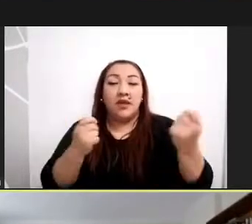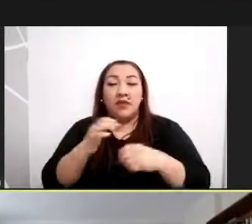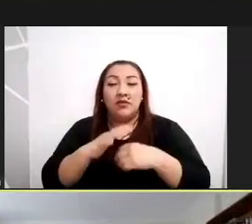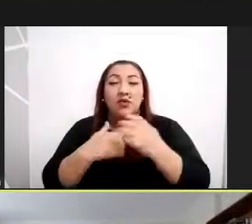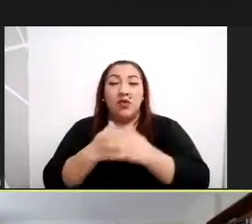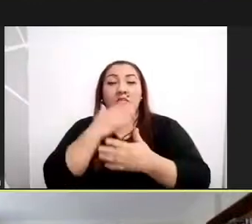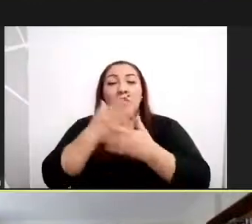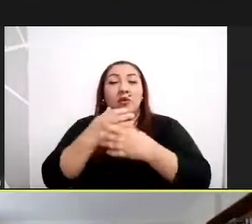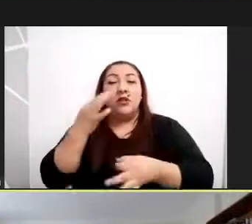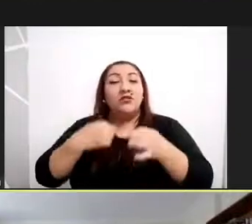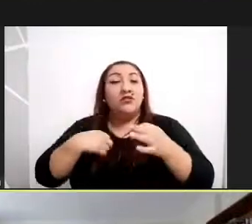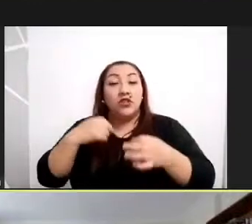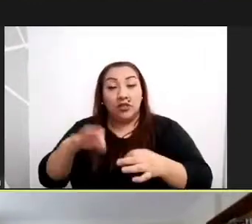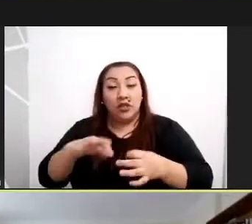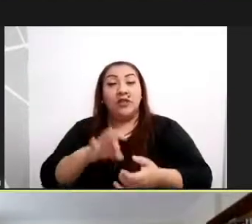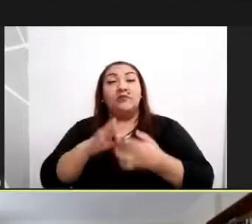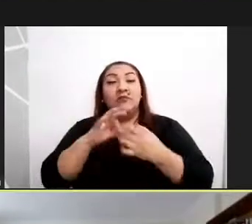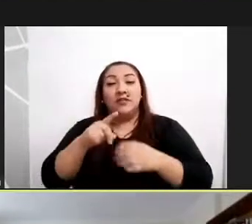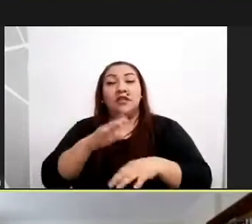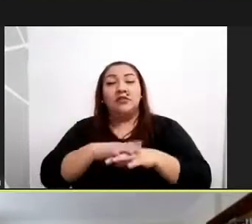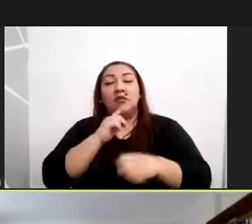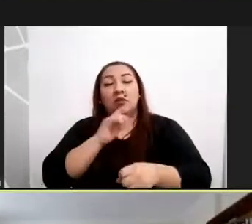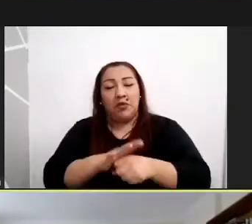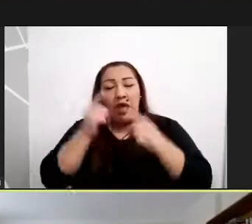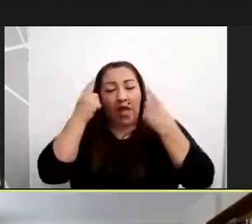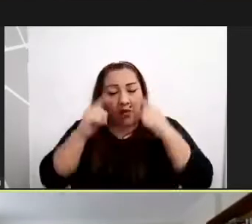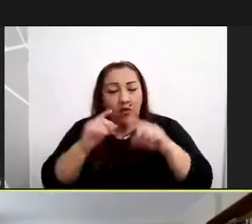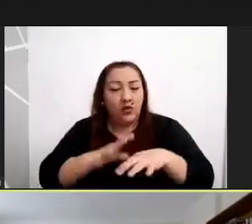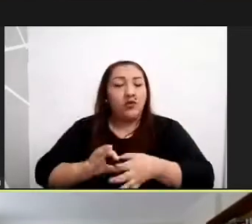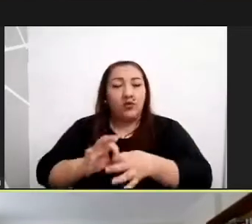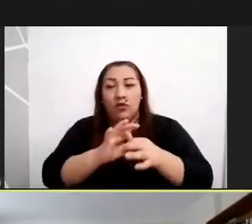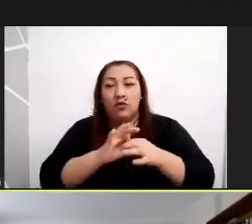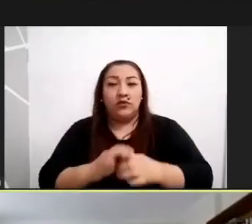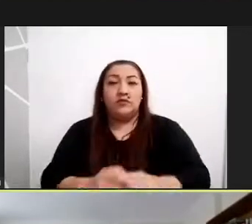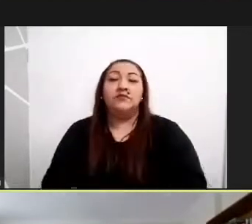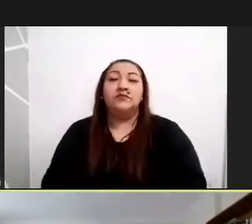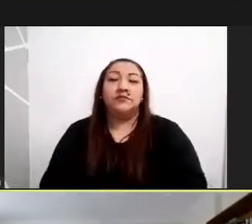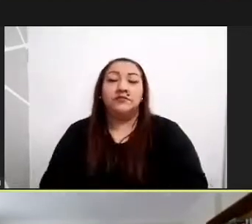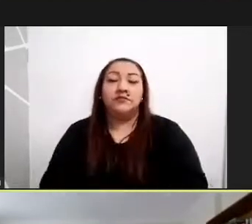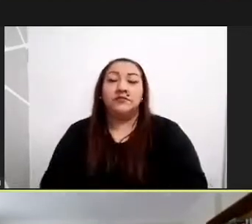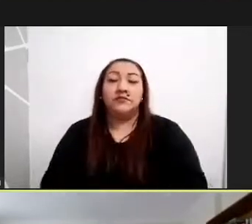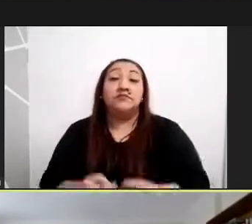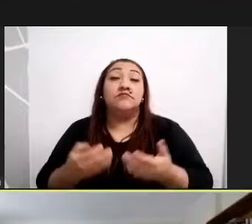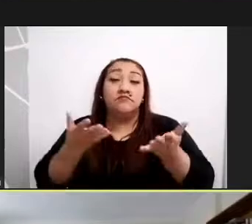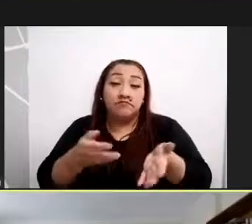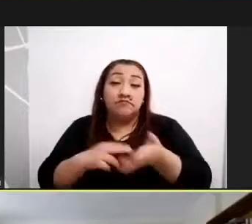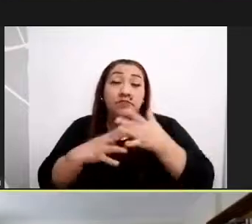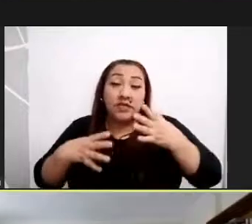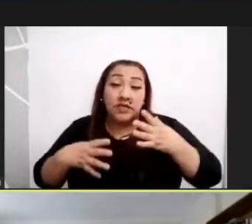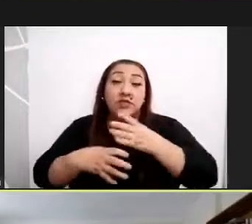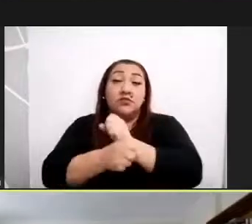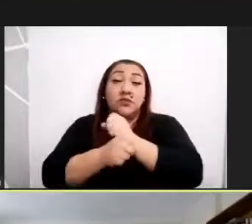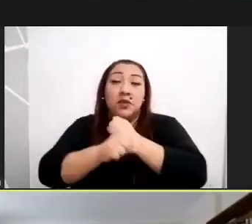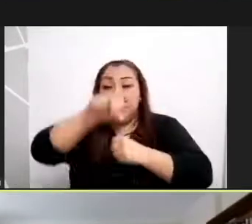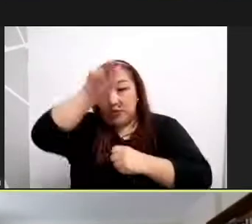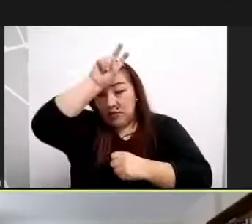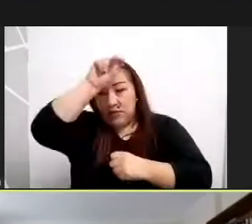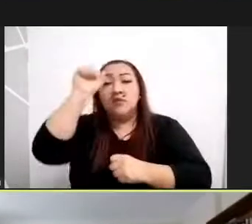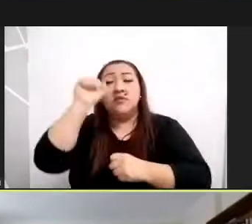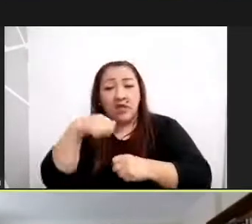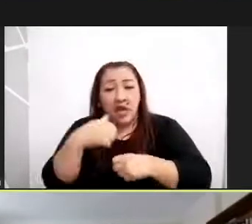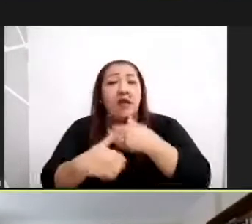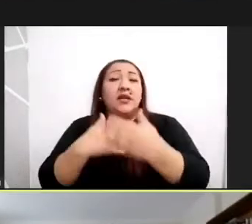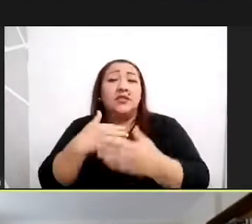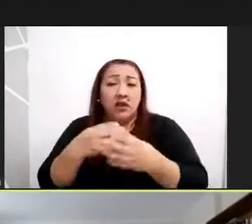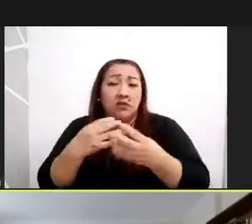conflictos sociales, especialmente el cumplimiento de los acuerdos. Entonces, en resumen, yo diría que Perú se ha avanzado bastante en